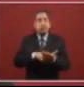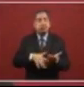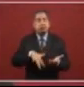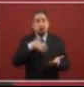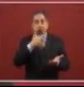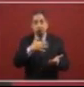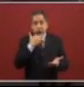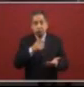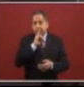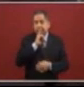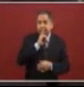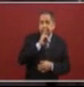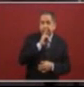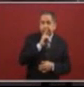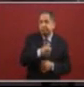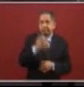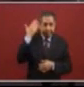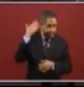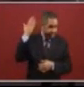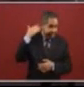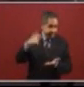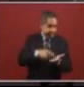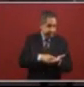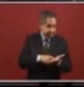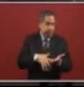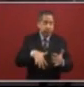considerara delito grave.